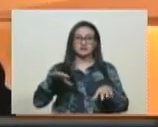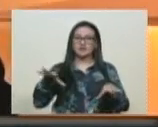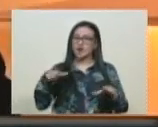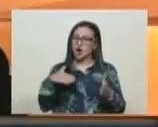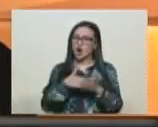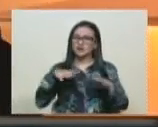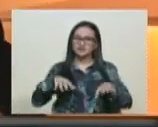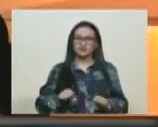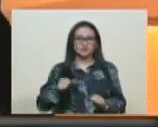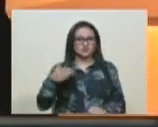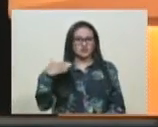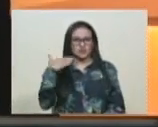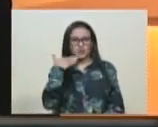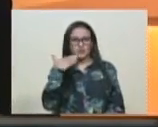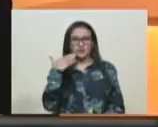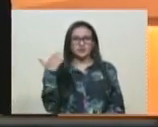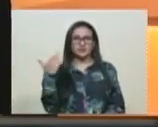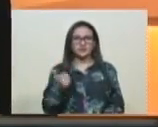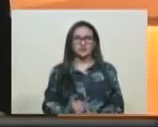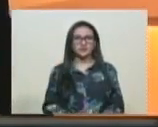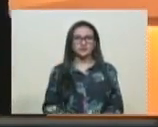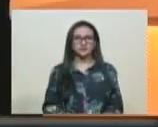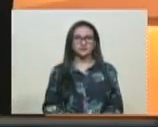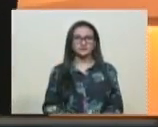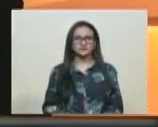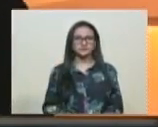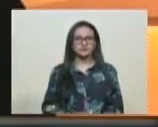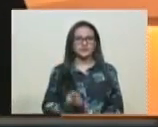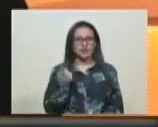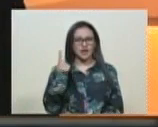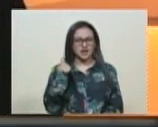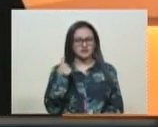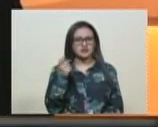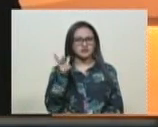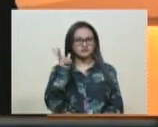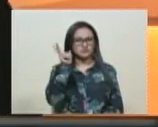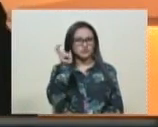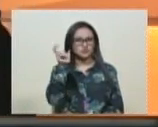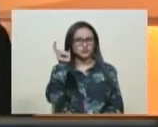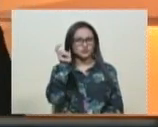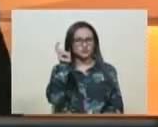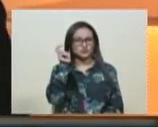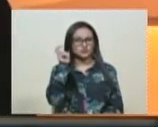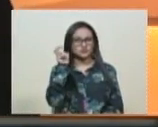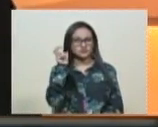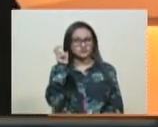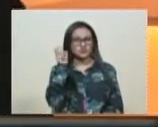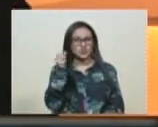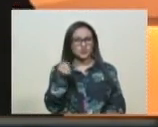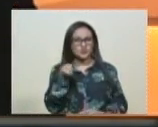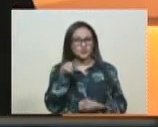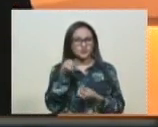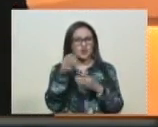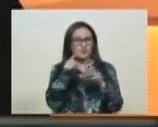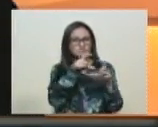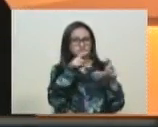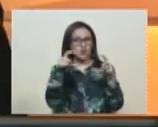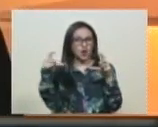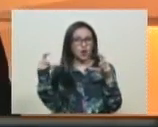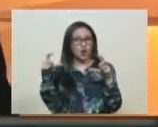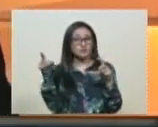antiimperialista. Ayer escuchábamos cifras realmente que deben preocupar a la humanidad